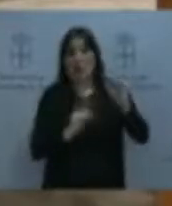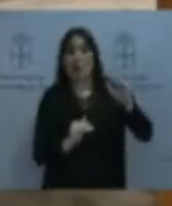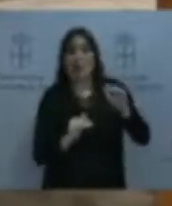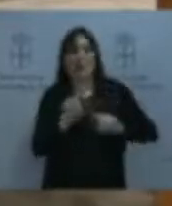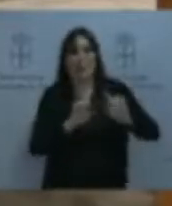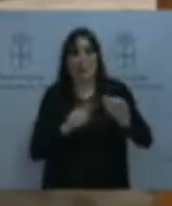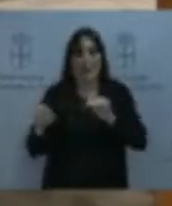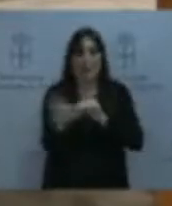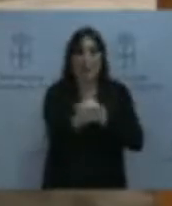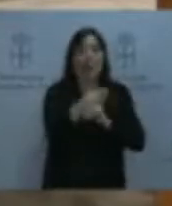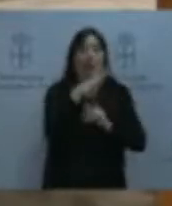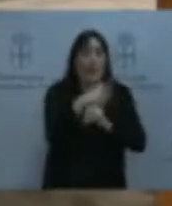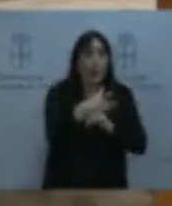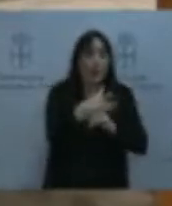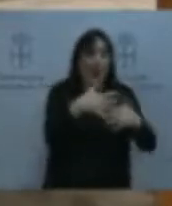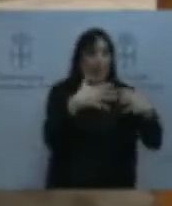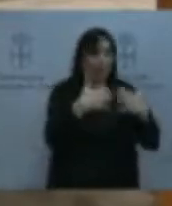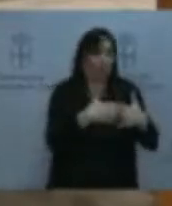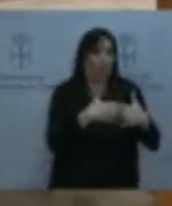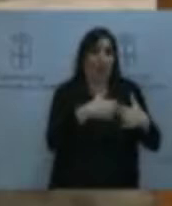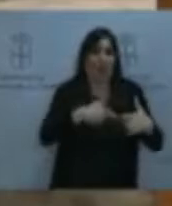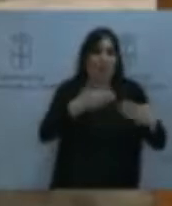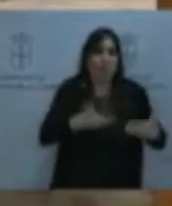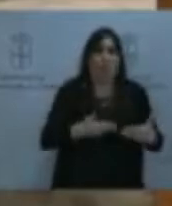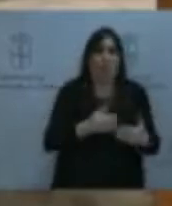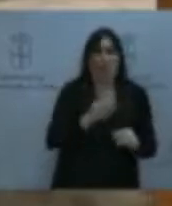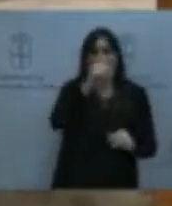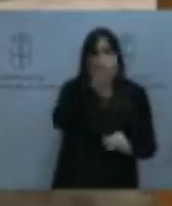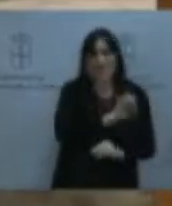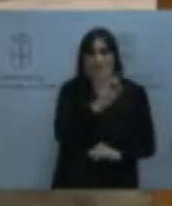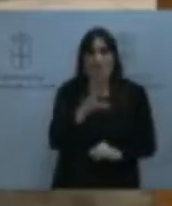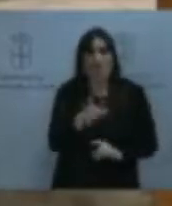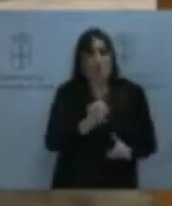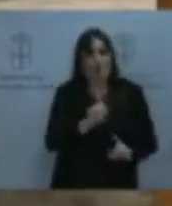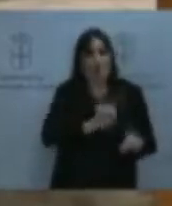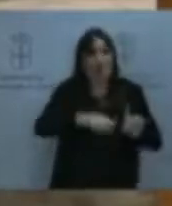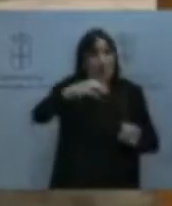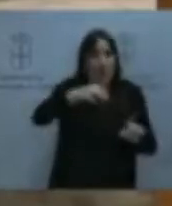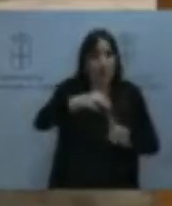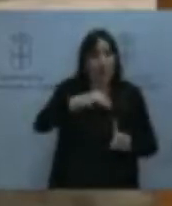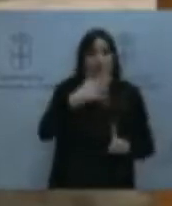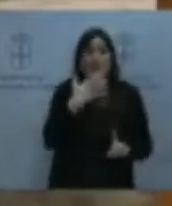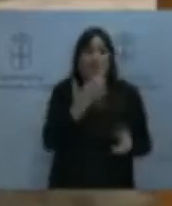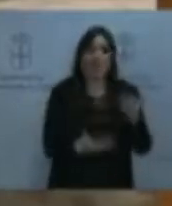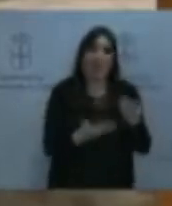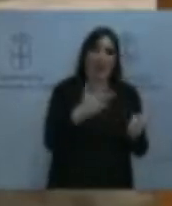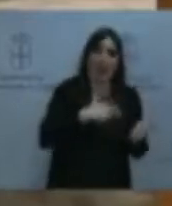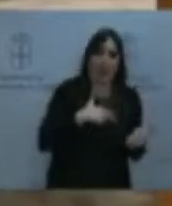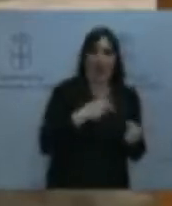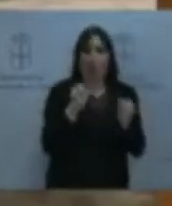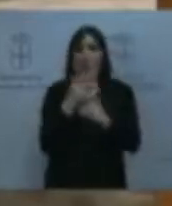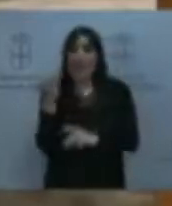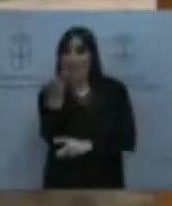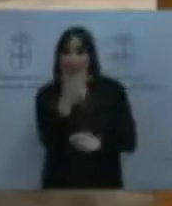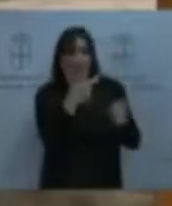marcada por la presencia masculina, no solamente, sino que resulta que cuando comparamos abogados, camareros, cualquier sector, siempre hay una